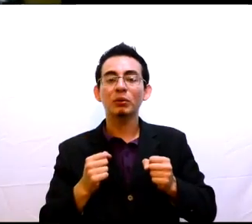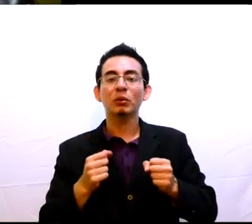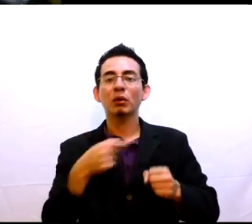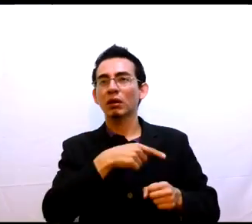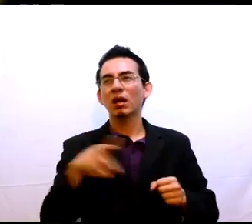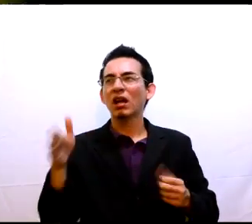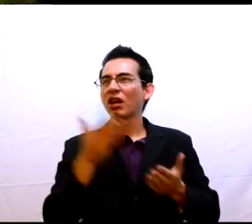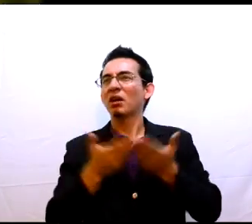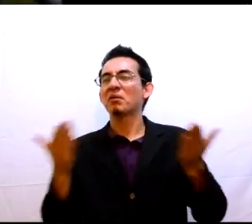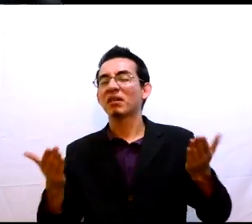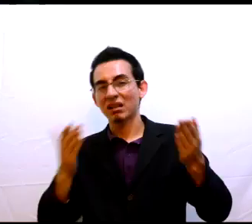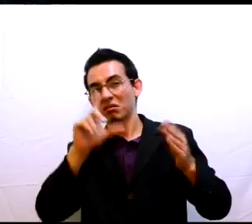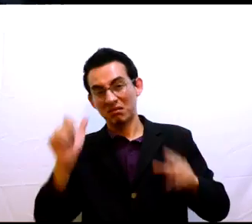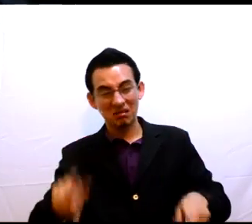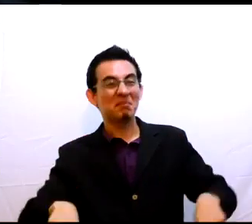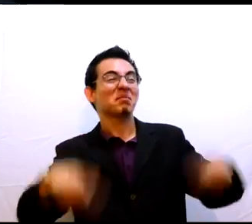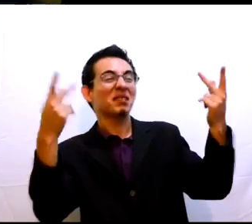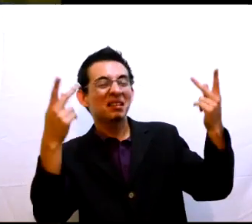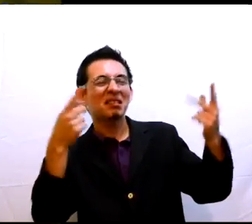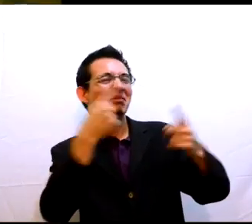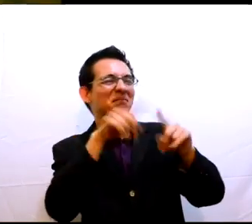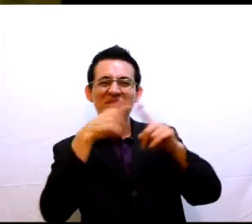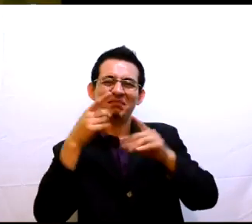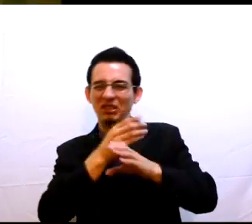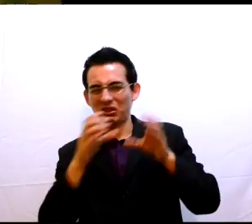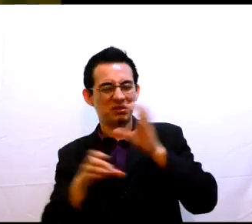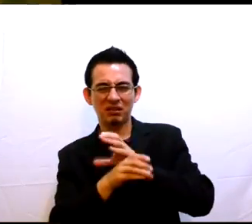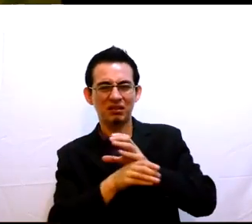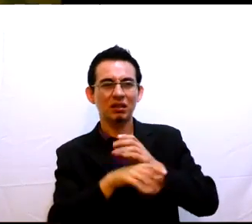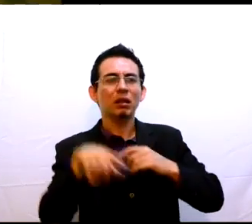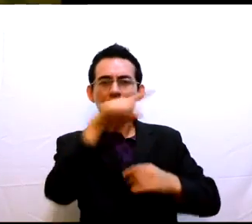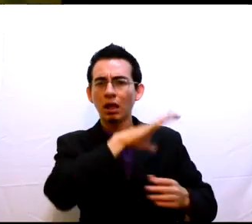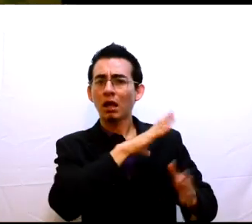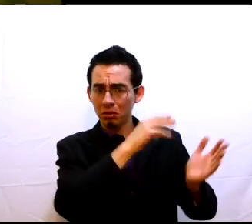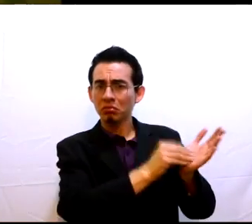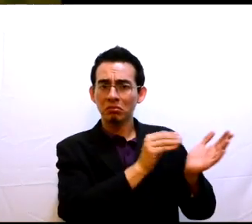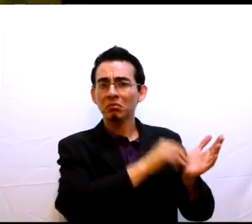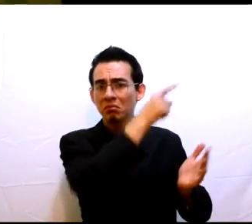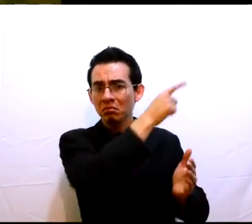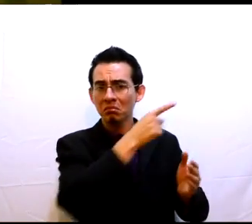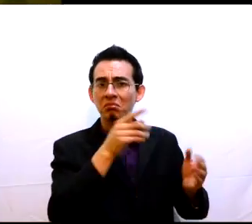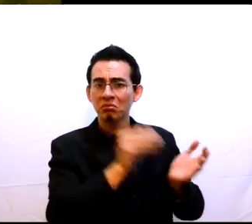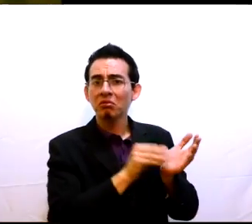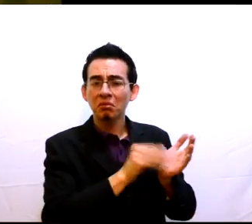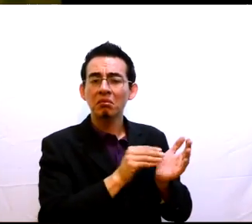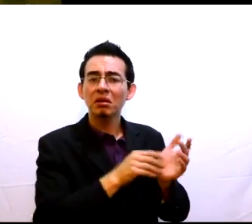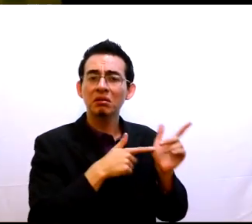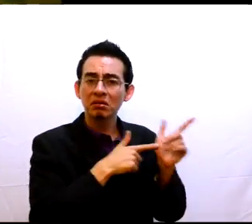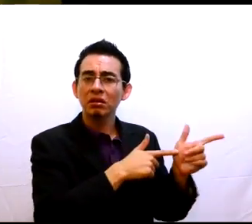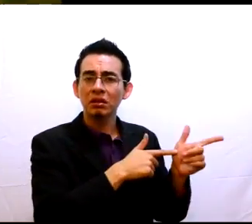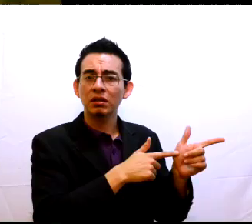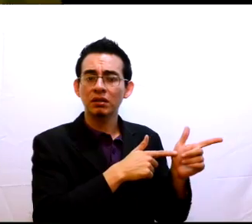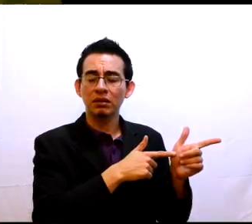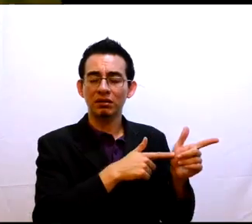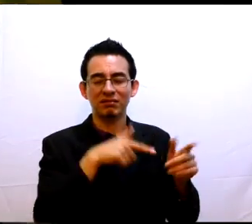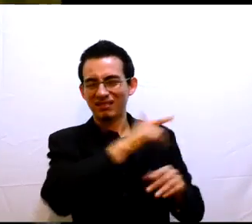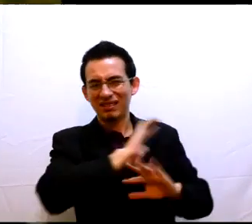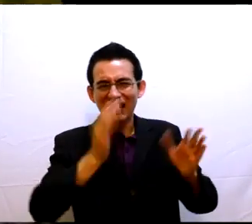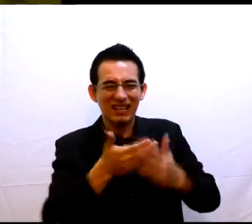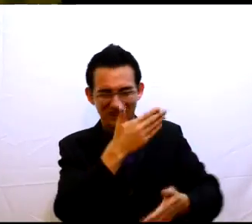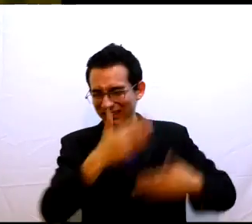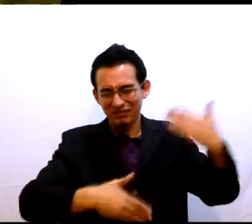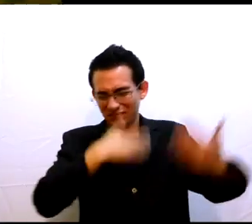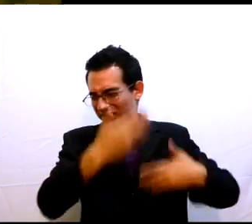se vendió se hace un campamento qué sé yo lo que se vaya a usar ese terreno pero ahí está el terreno bueno yo ya hice